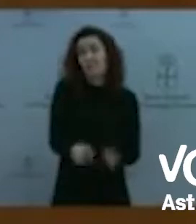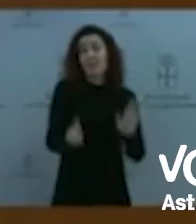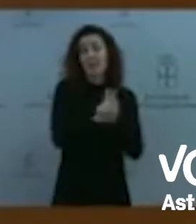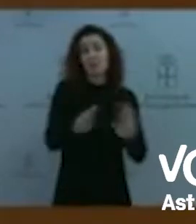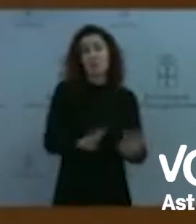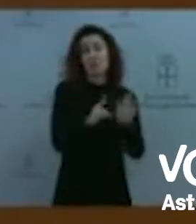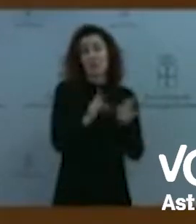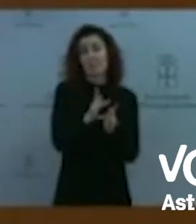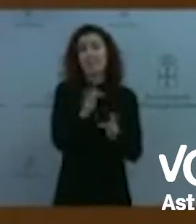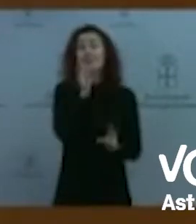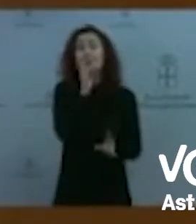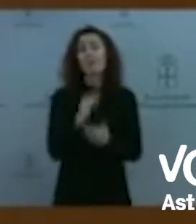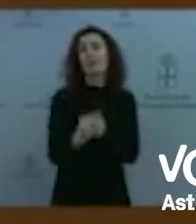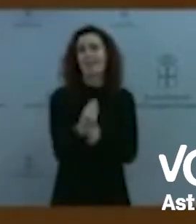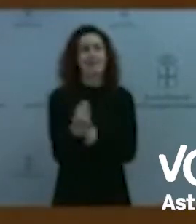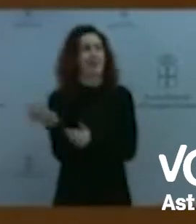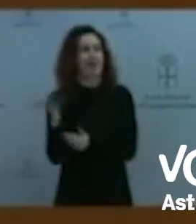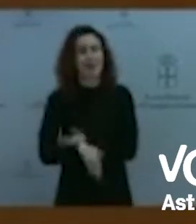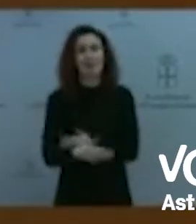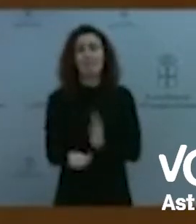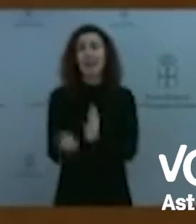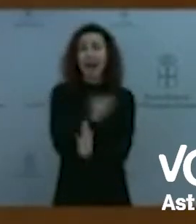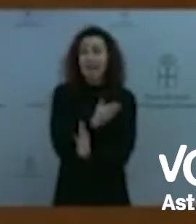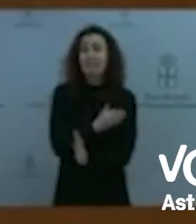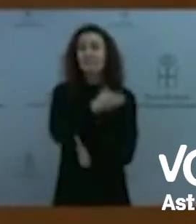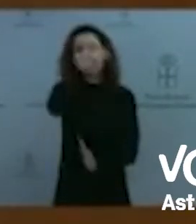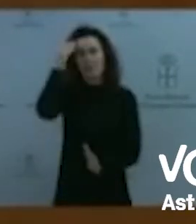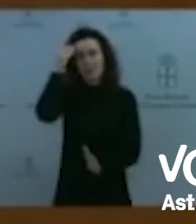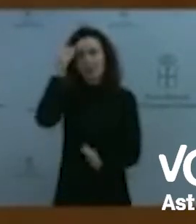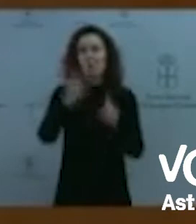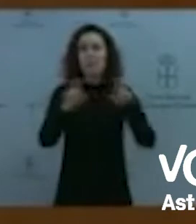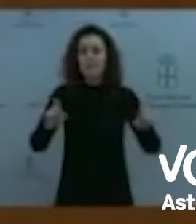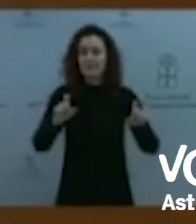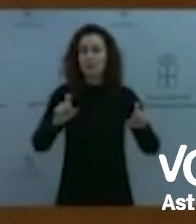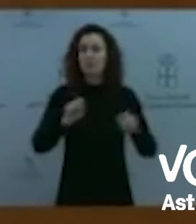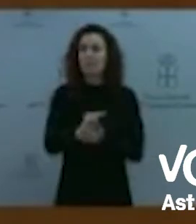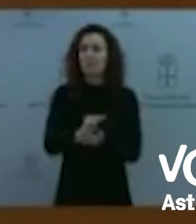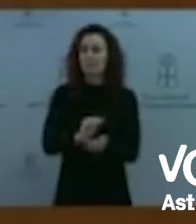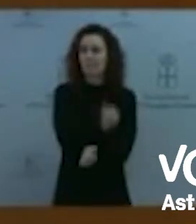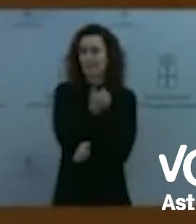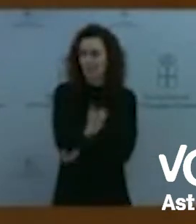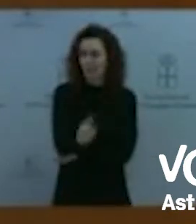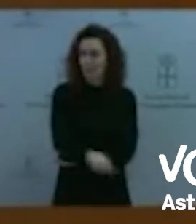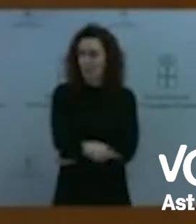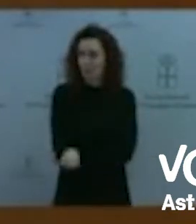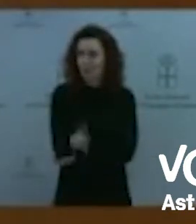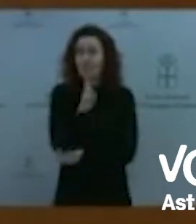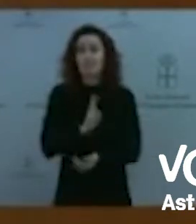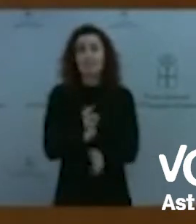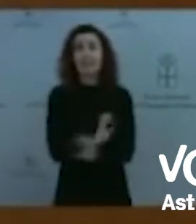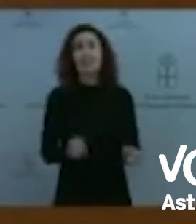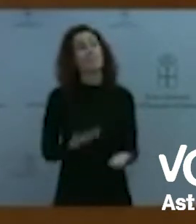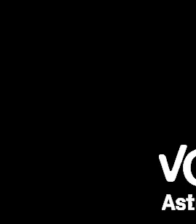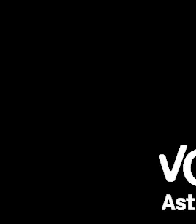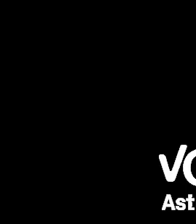¿Antes del verano los empresarios van a tener el préstamo, sí o no? Es bastante fácil de decir eso. No nos lo ha dicho. ¿Se pueden pedir ya? Bueno, a lo mejor se lo dan en octubre, cuando hayan